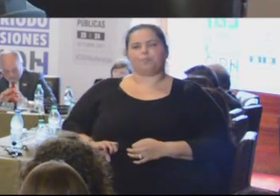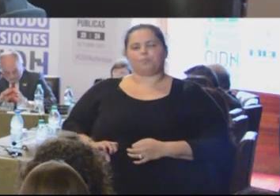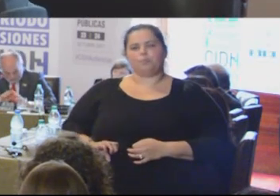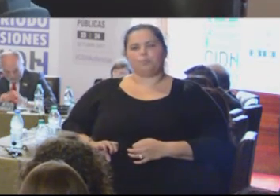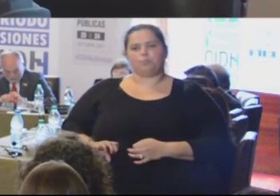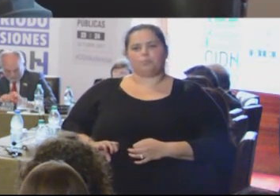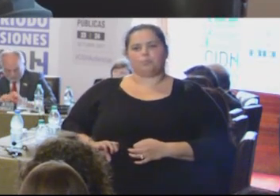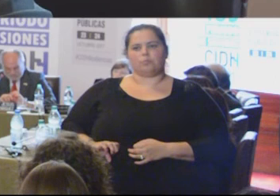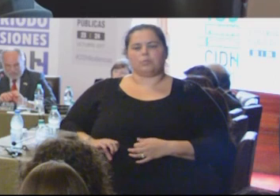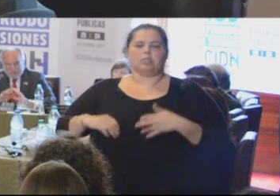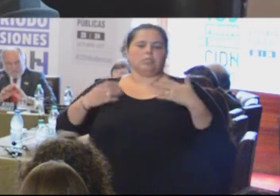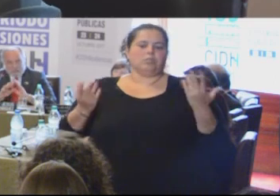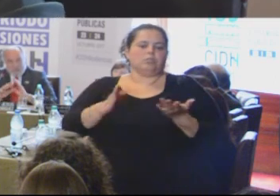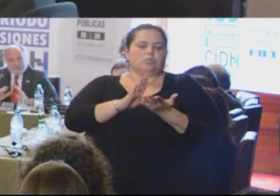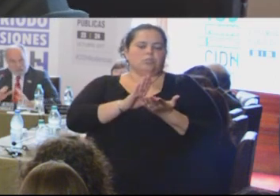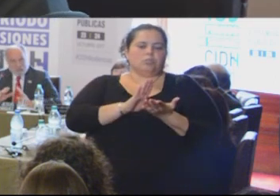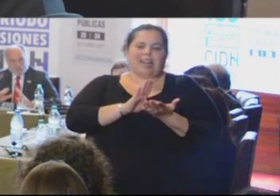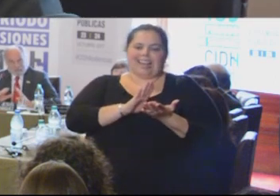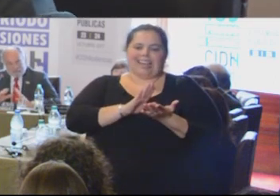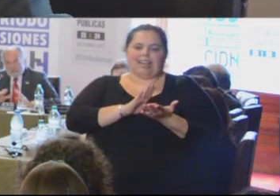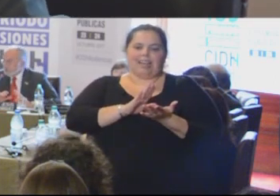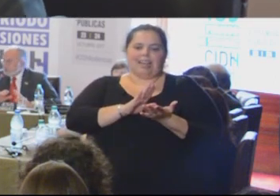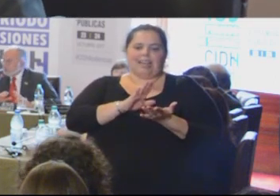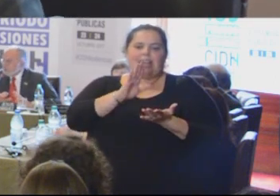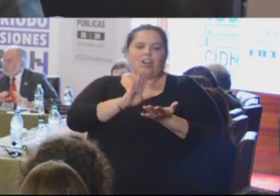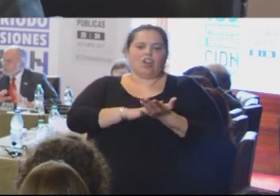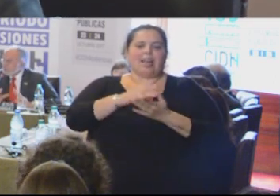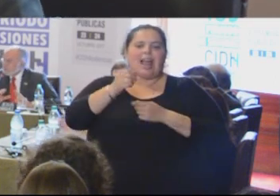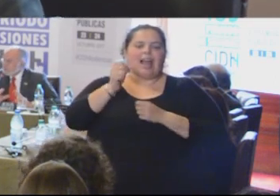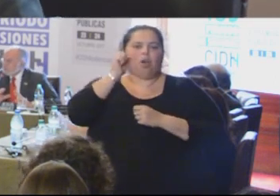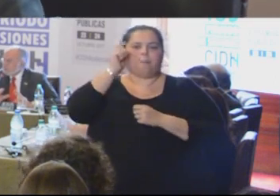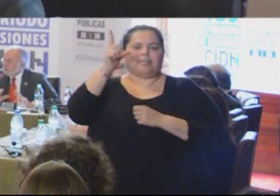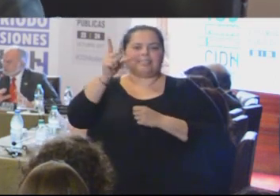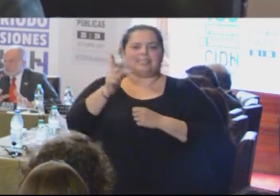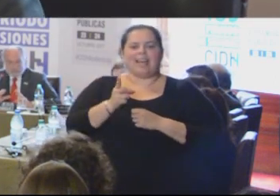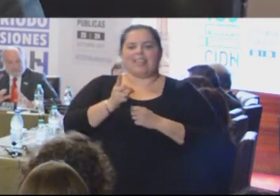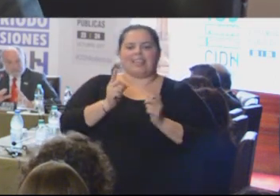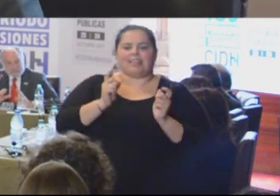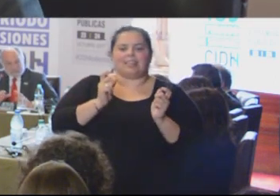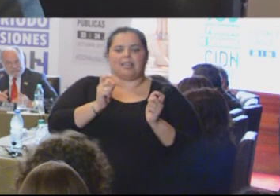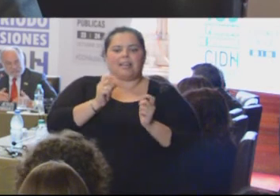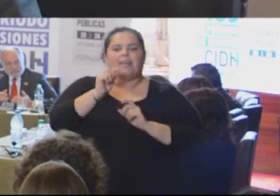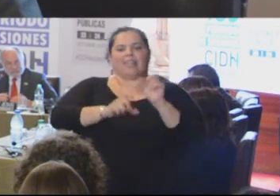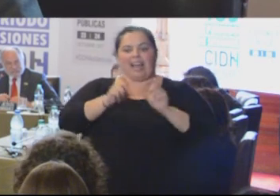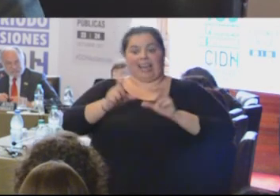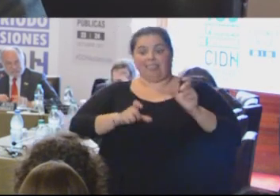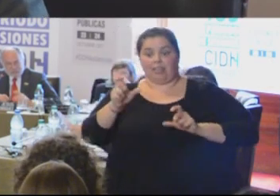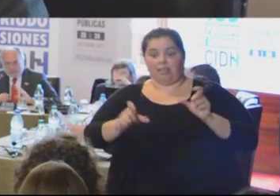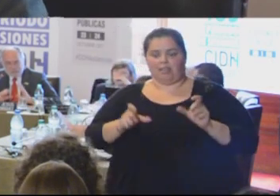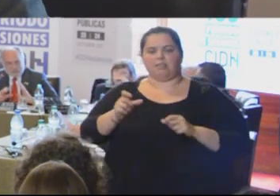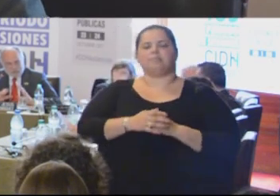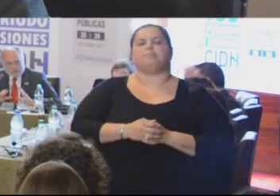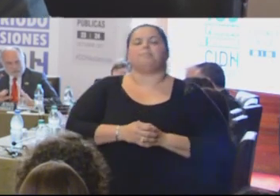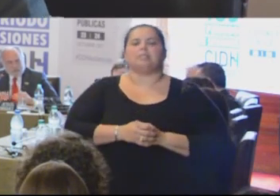lo que es la competencia de la gente pero quisiera hacer que se puntualizará si existen también estas facultades